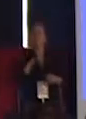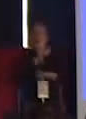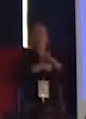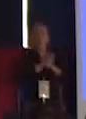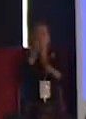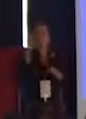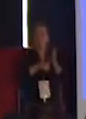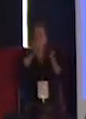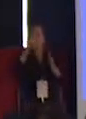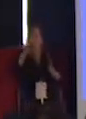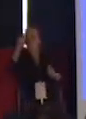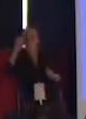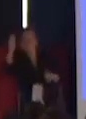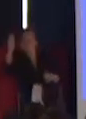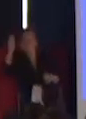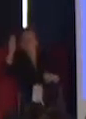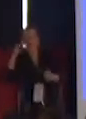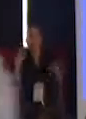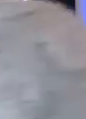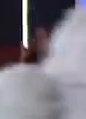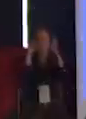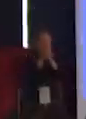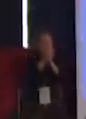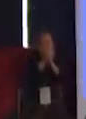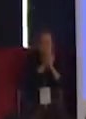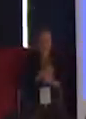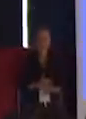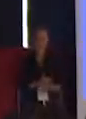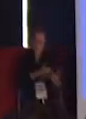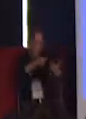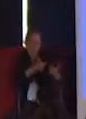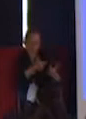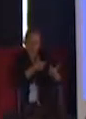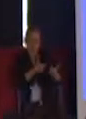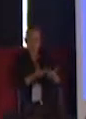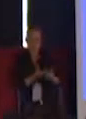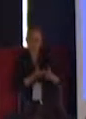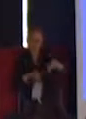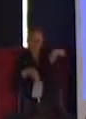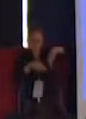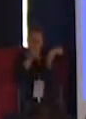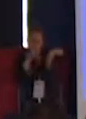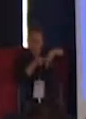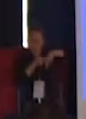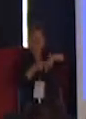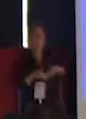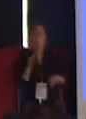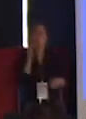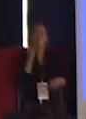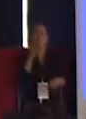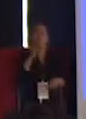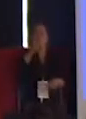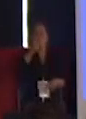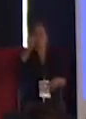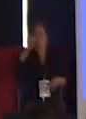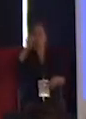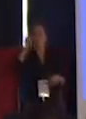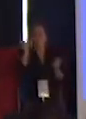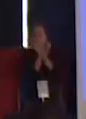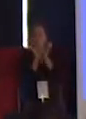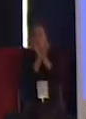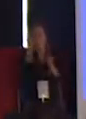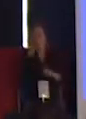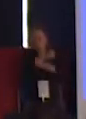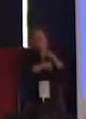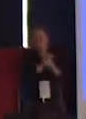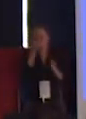a las 6:30 de la tarde, los paramilitares me volaron la pierna izquierda el 19 de mayo del 2004, fui reconstruido toda la